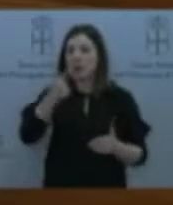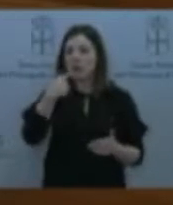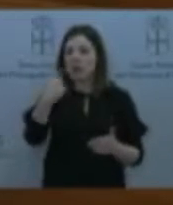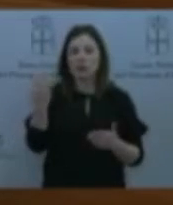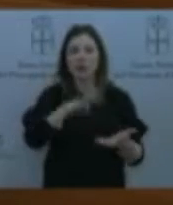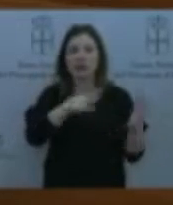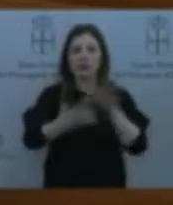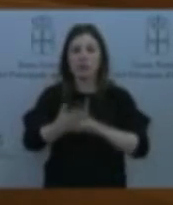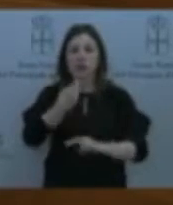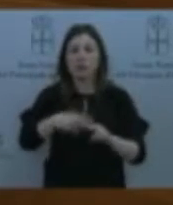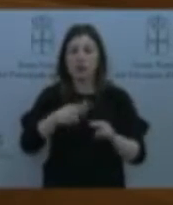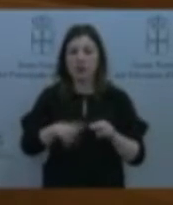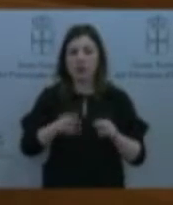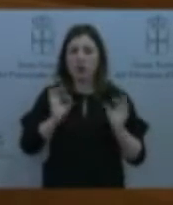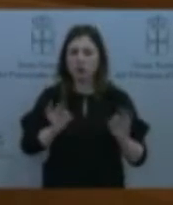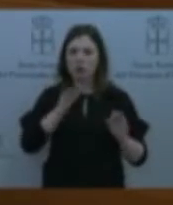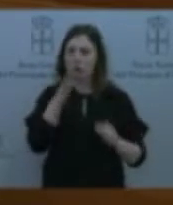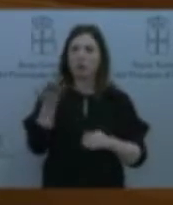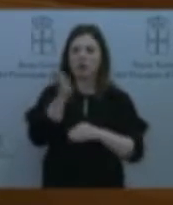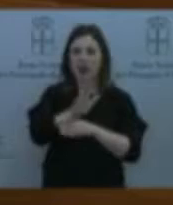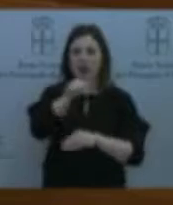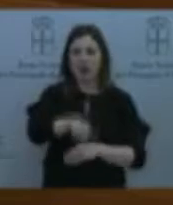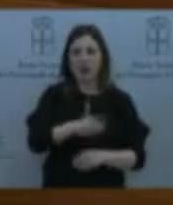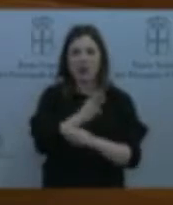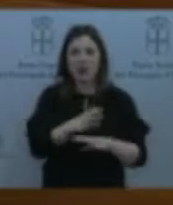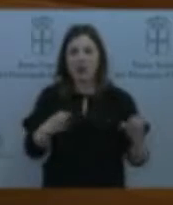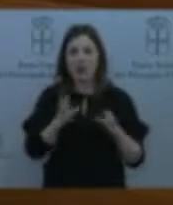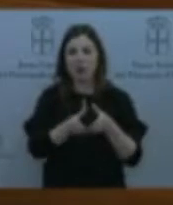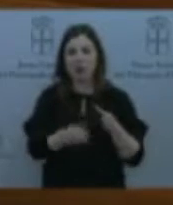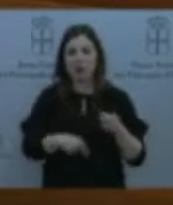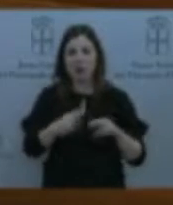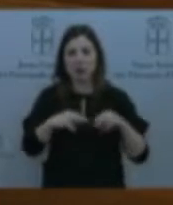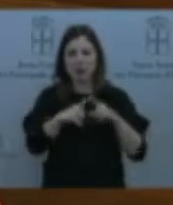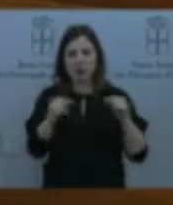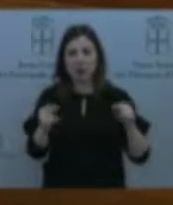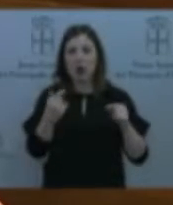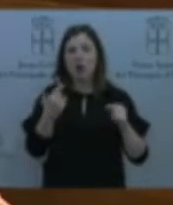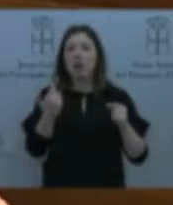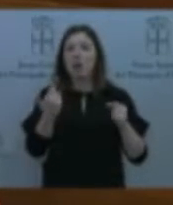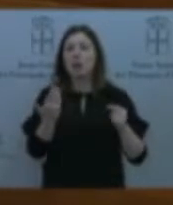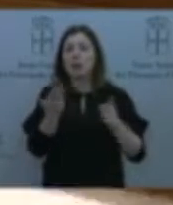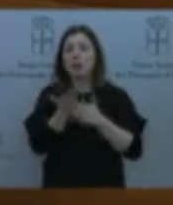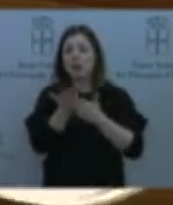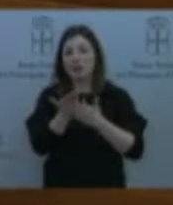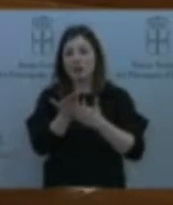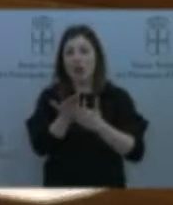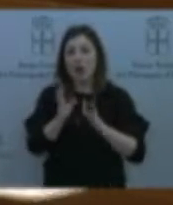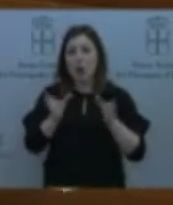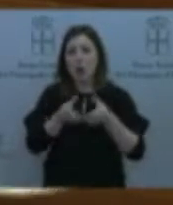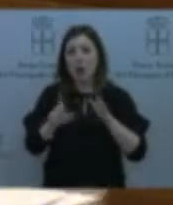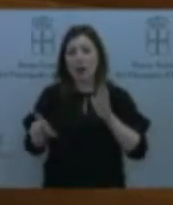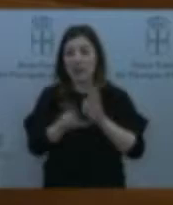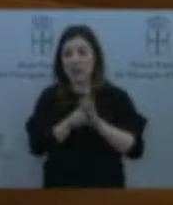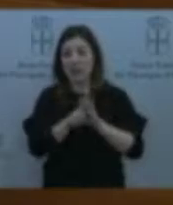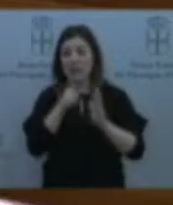presentación en esta Cámara, en esta Junta General del Principado, de una proposición conjunta de ley, que efectivamente no salió adelante, pero oiga, no salió adelante, ¿por qué no